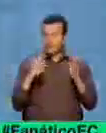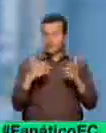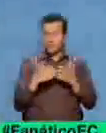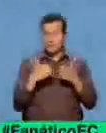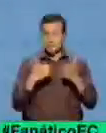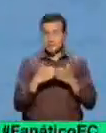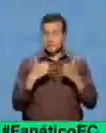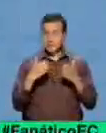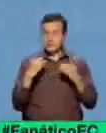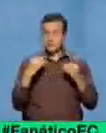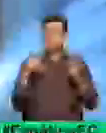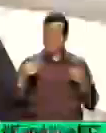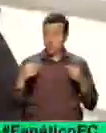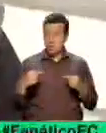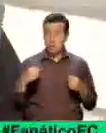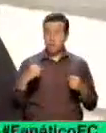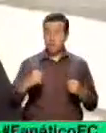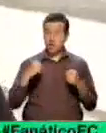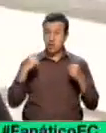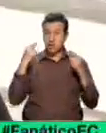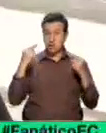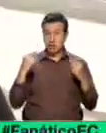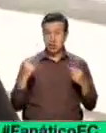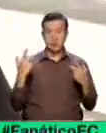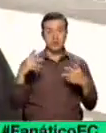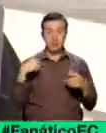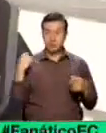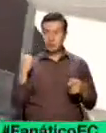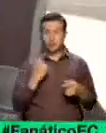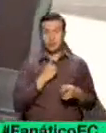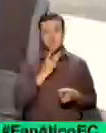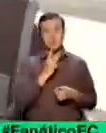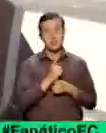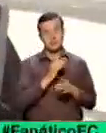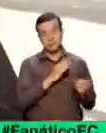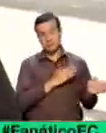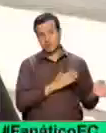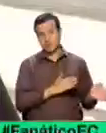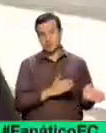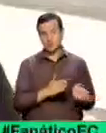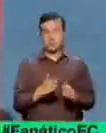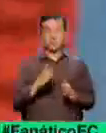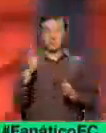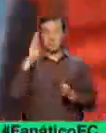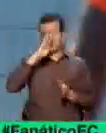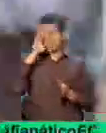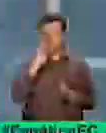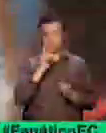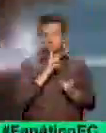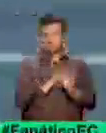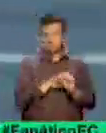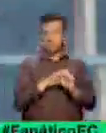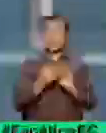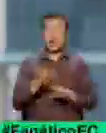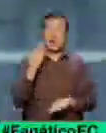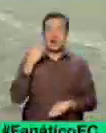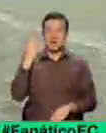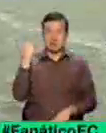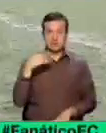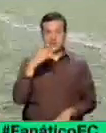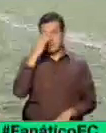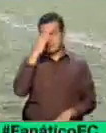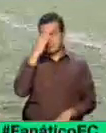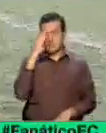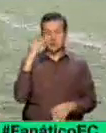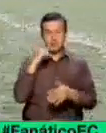sean rivales muy fuertes. Entonces yo creo que vamos a tener muy buenos resultados de Brasil. Como en las ediciones anteriores, en